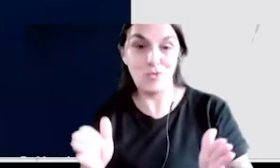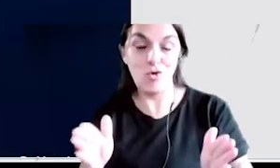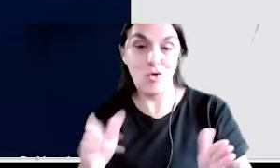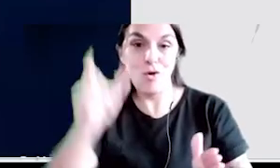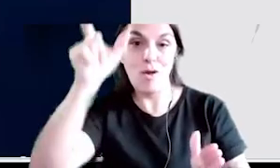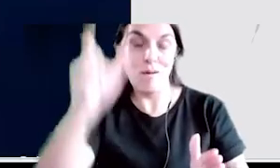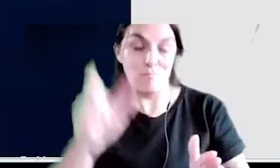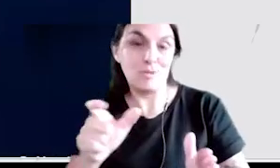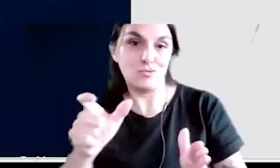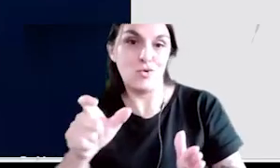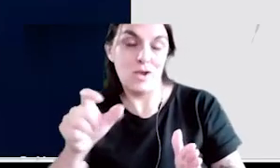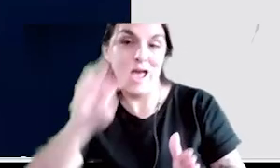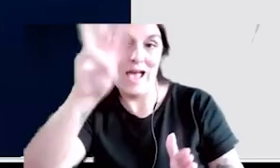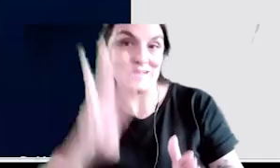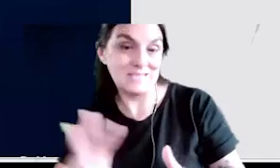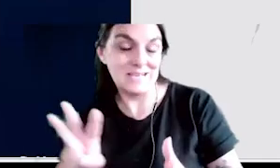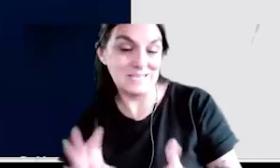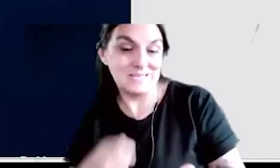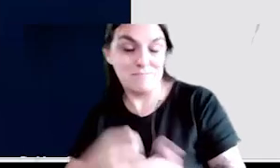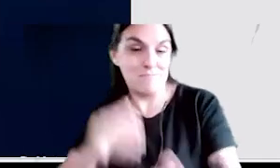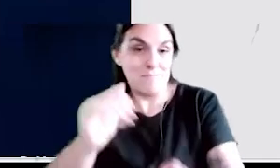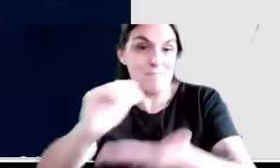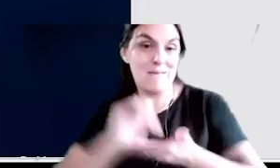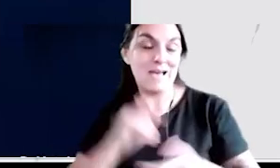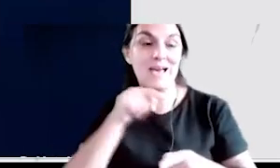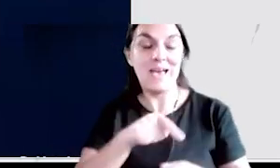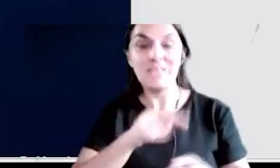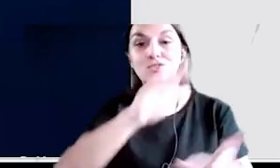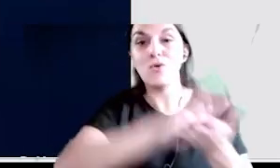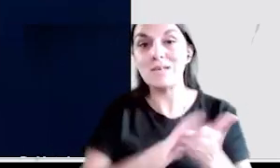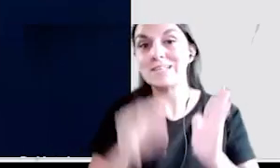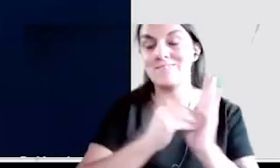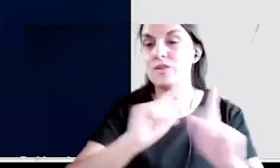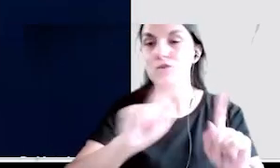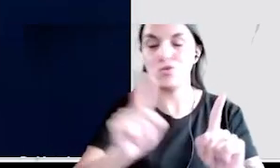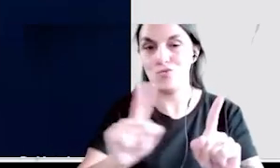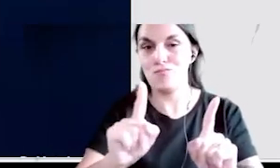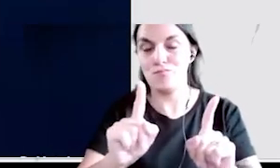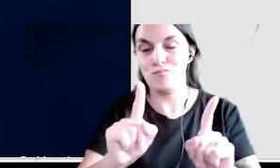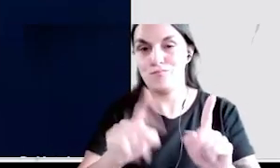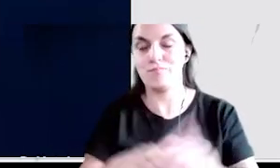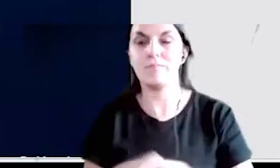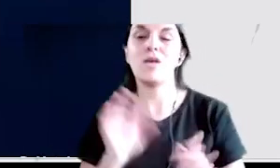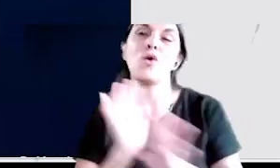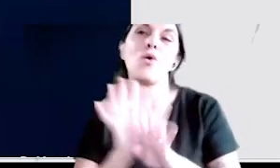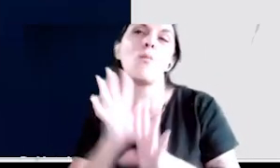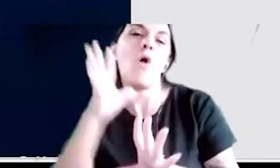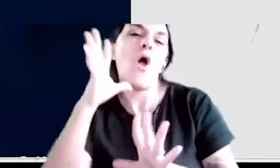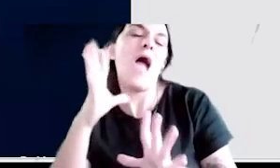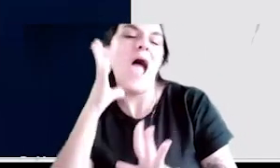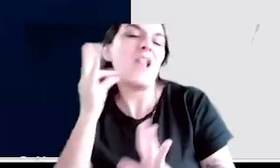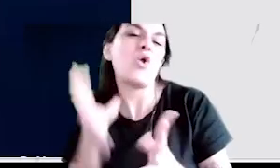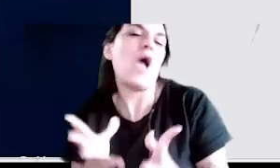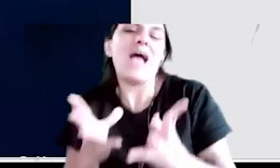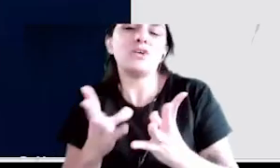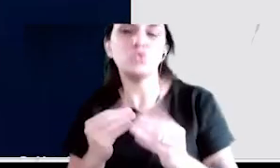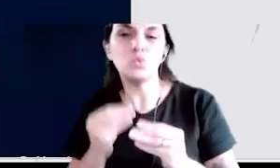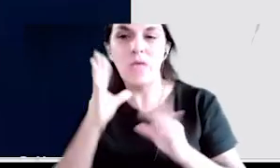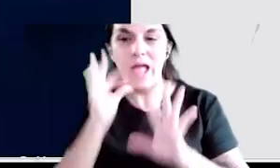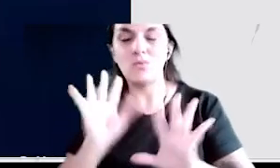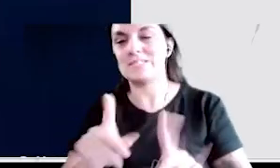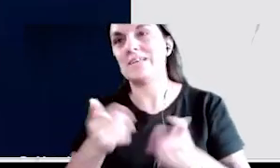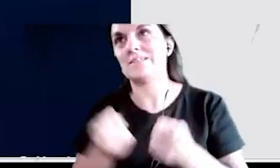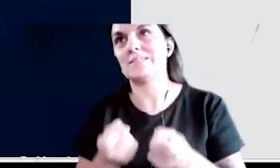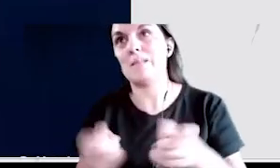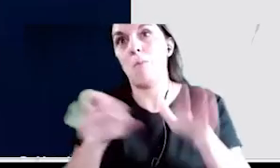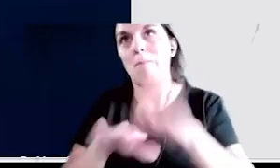familiar por parte de ANSES, eso no se incluye en la base imponible, es no remunerativo y además no se incluye, es como una ayuda, bueno, en este periodo donde hay que comprar tantos